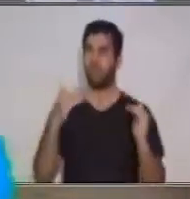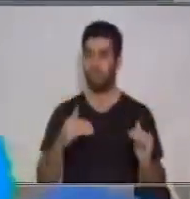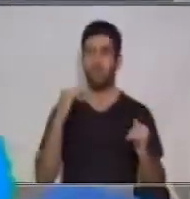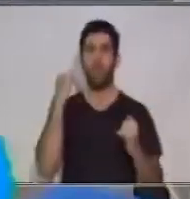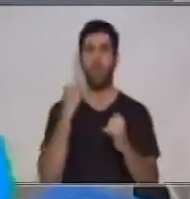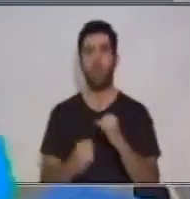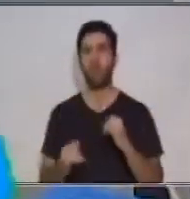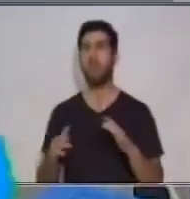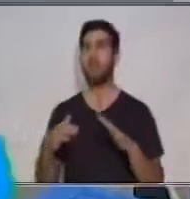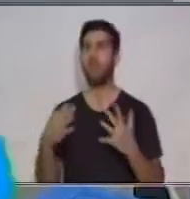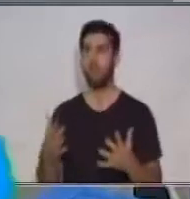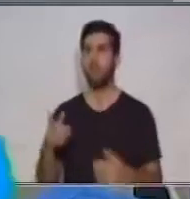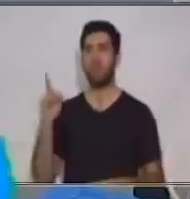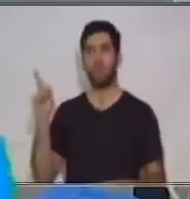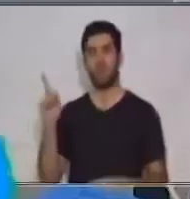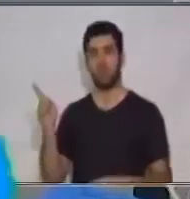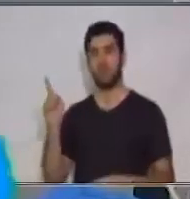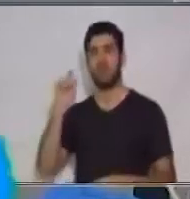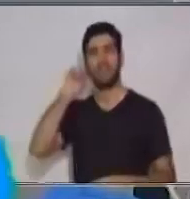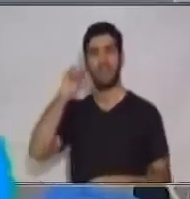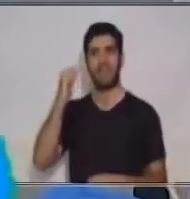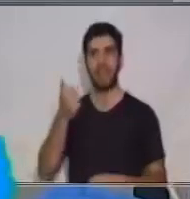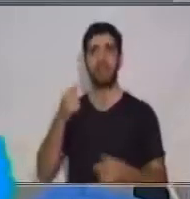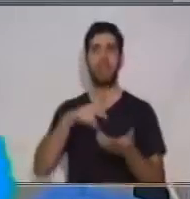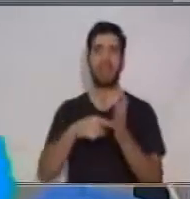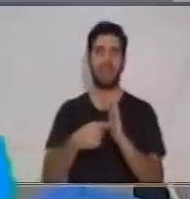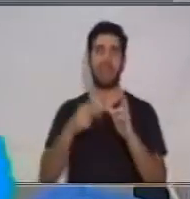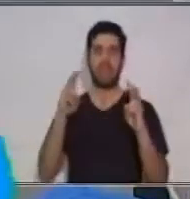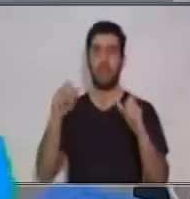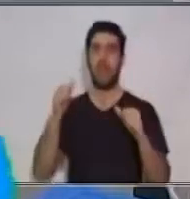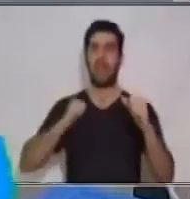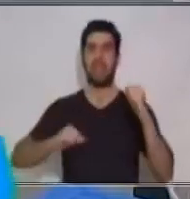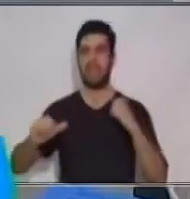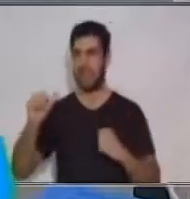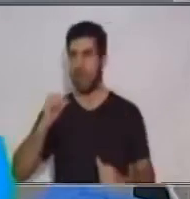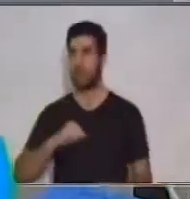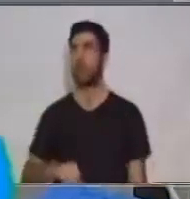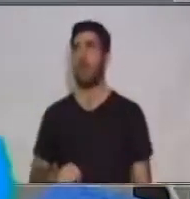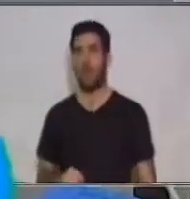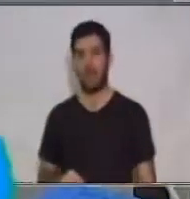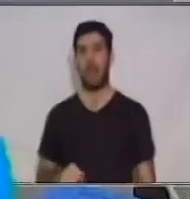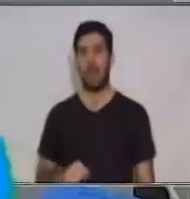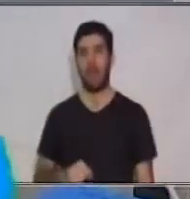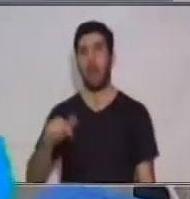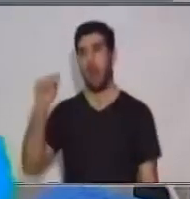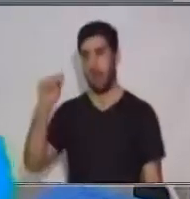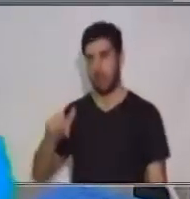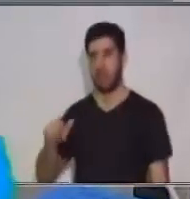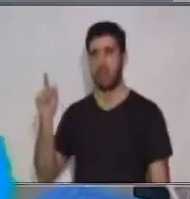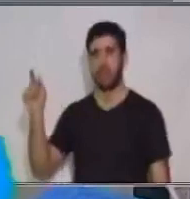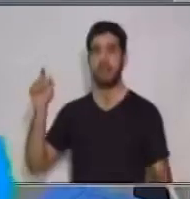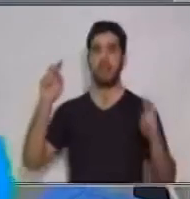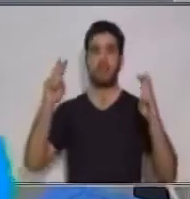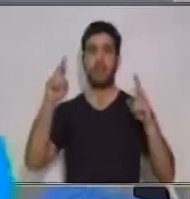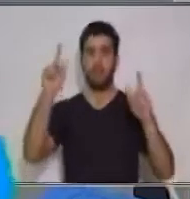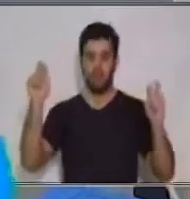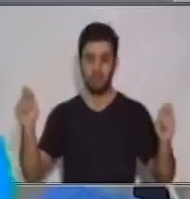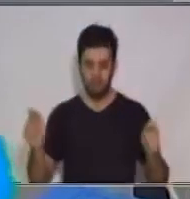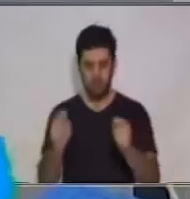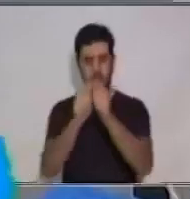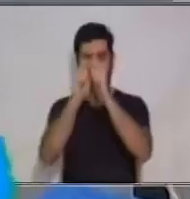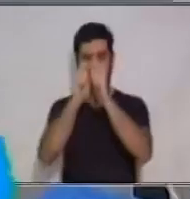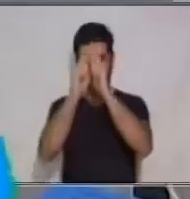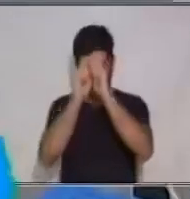último, el género literario correspondiente al teatro, y aquí pues es de carácter ceremonial. Muchos